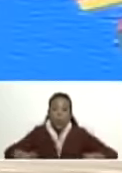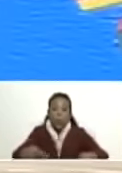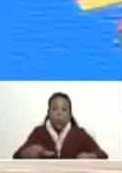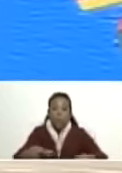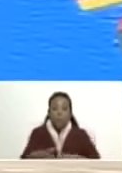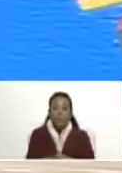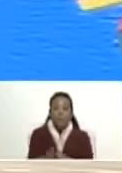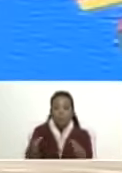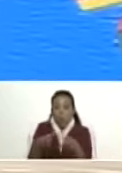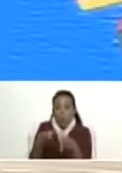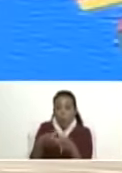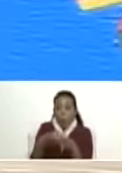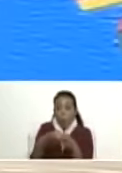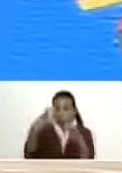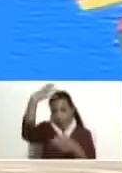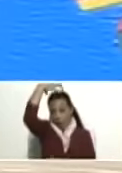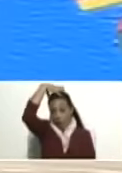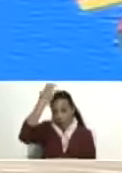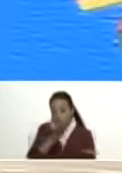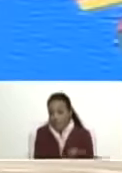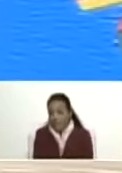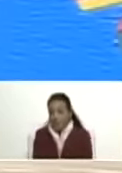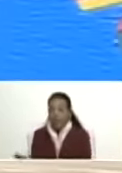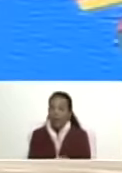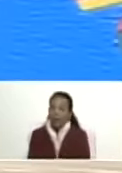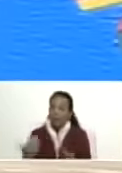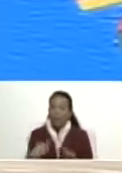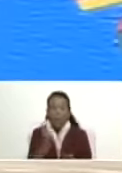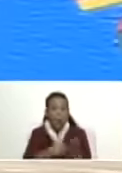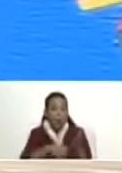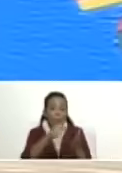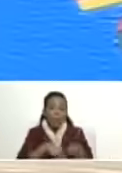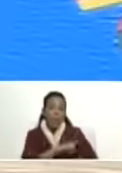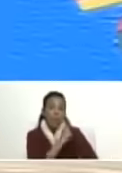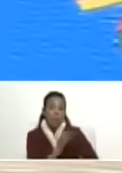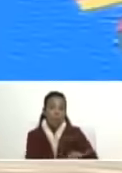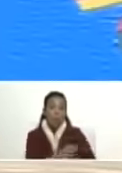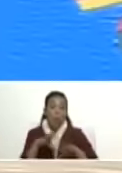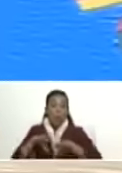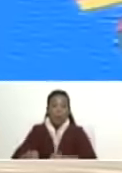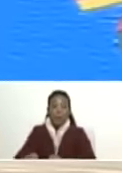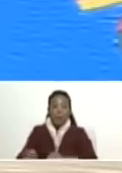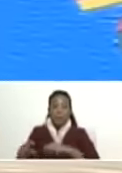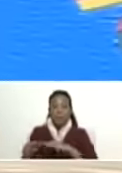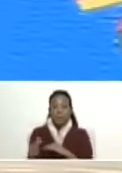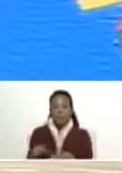colonia invitada. Firma la potencia ocupante